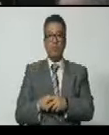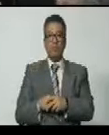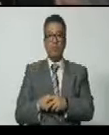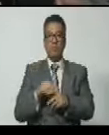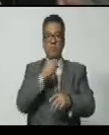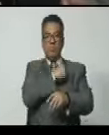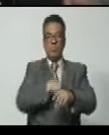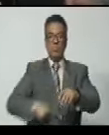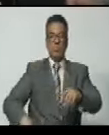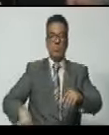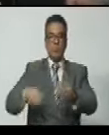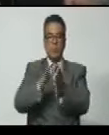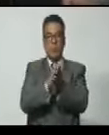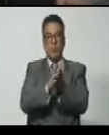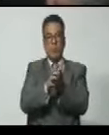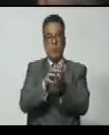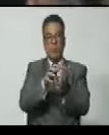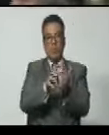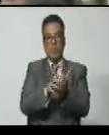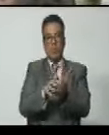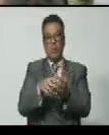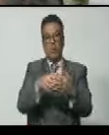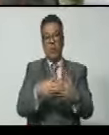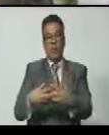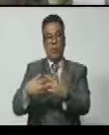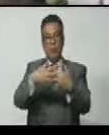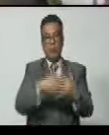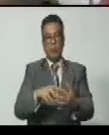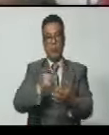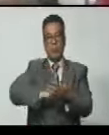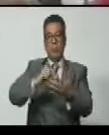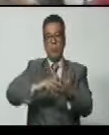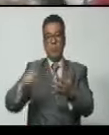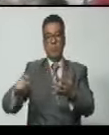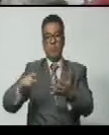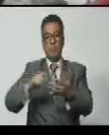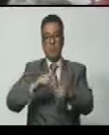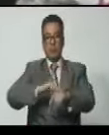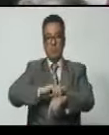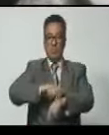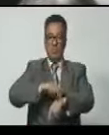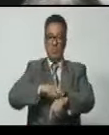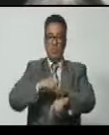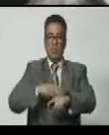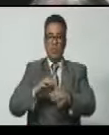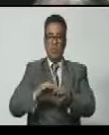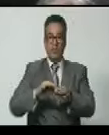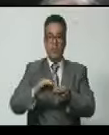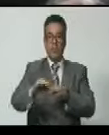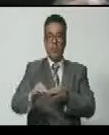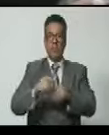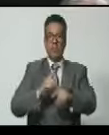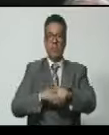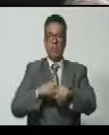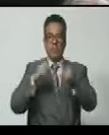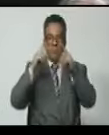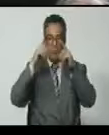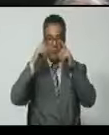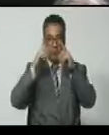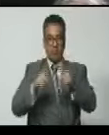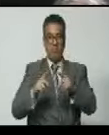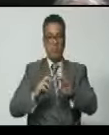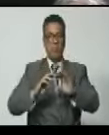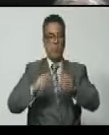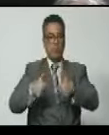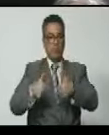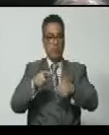El presidente de los Estados Unidos de Norteamérica ha firmado una prórroga de ese decreto infame que